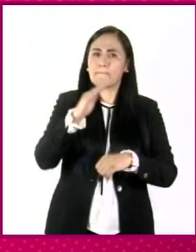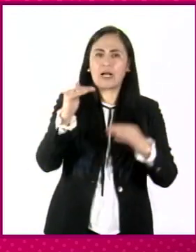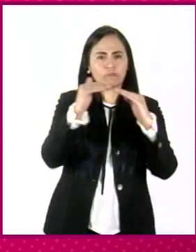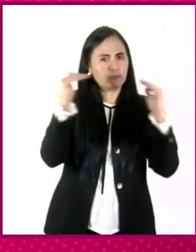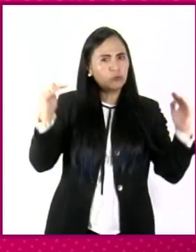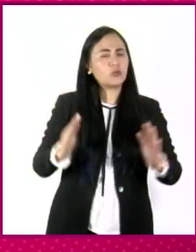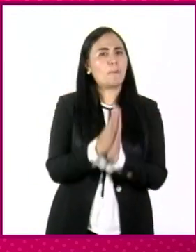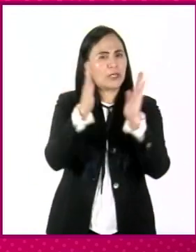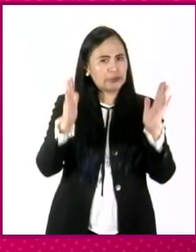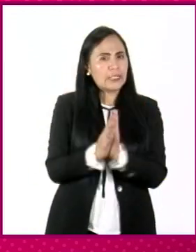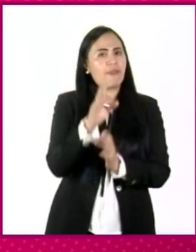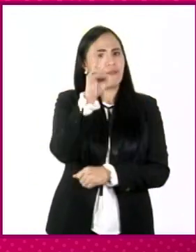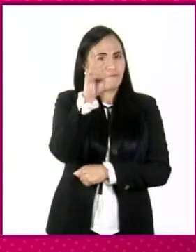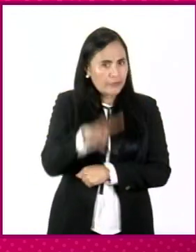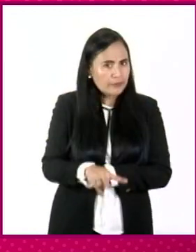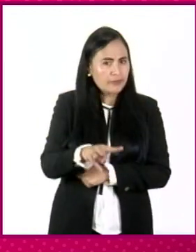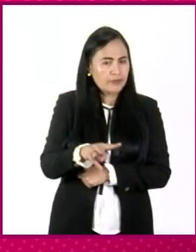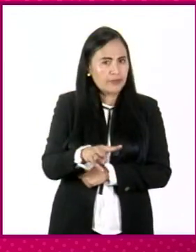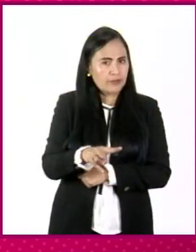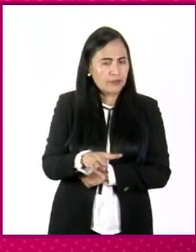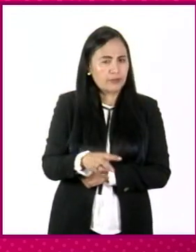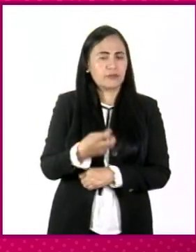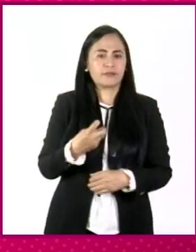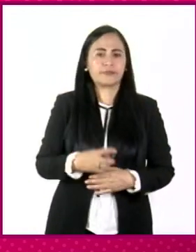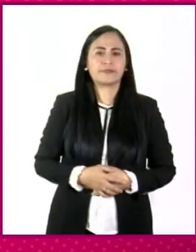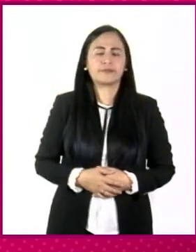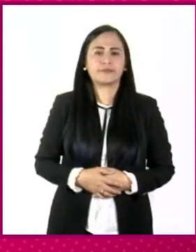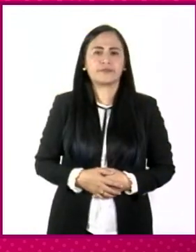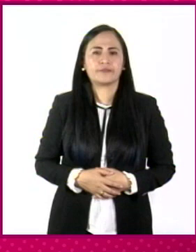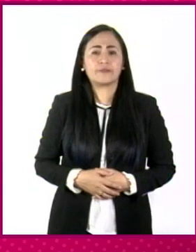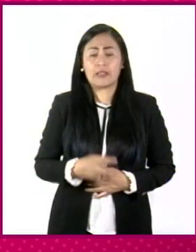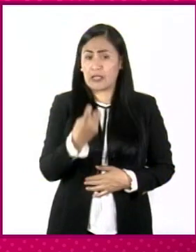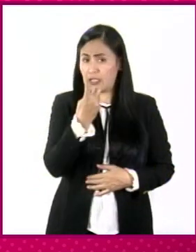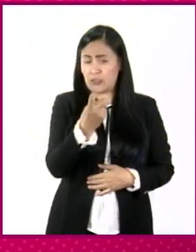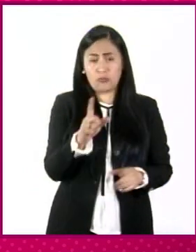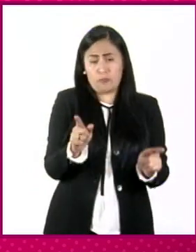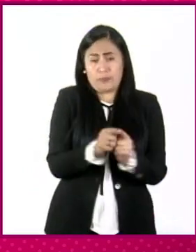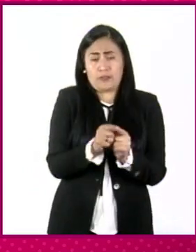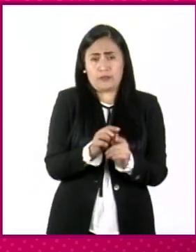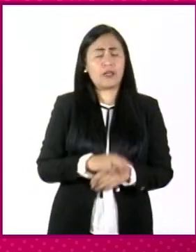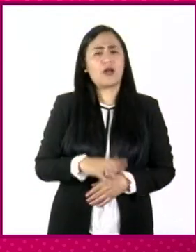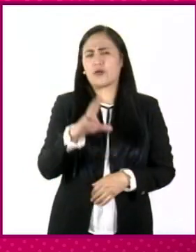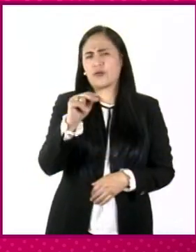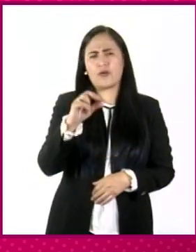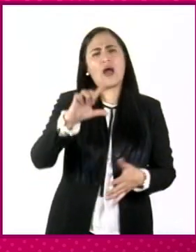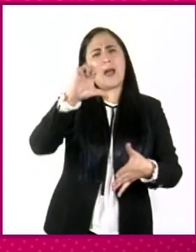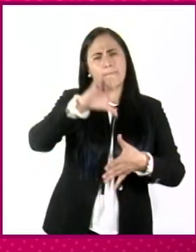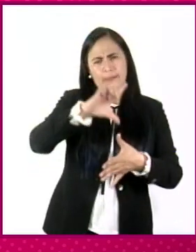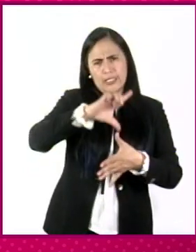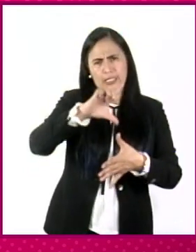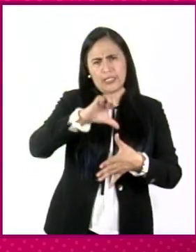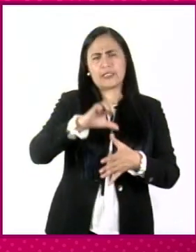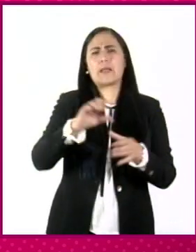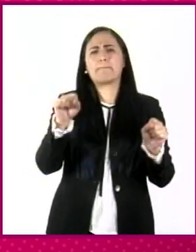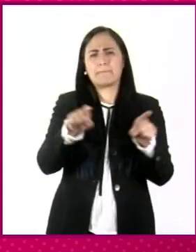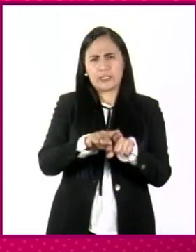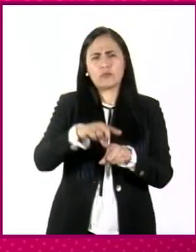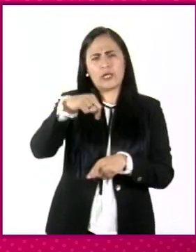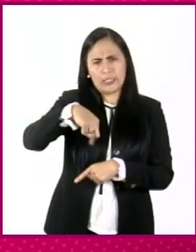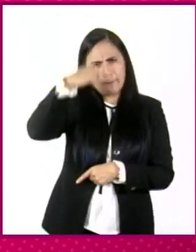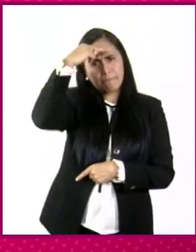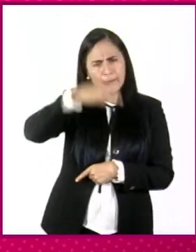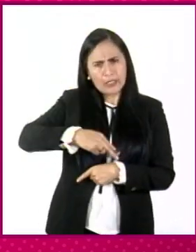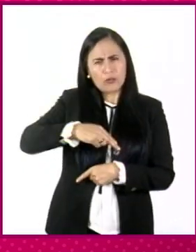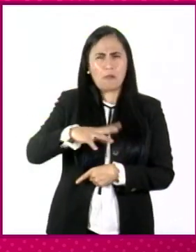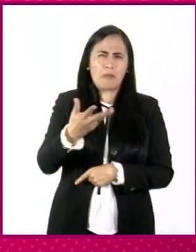Que no se queda y no se limita a ello, pero de alguna forma, por eso en América Latina y también en México, se dice que a